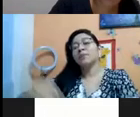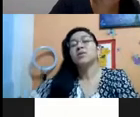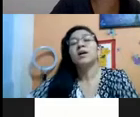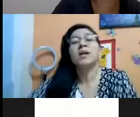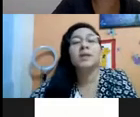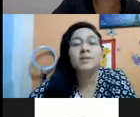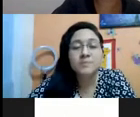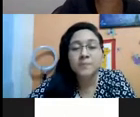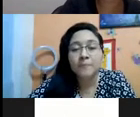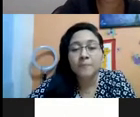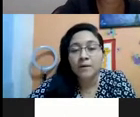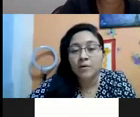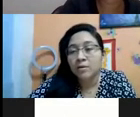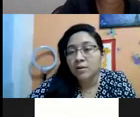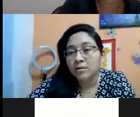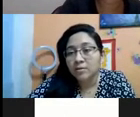actividades adicionales,